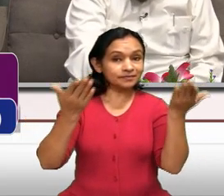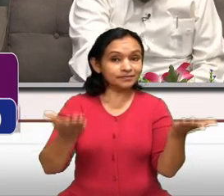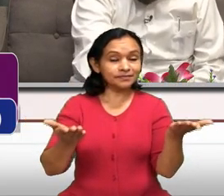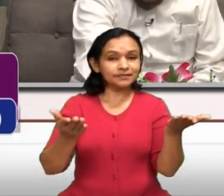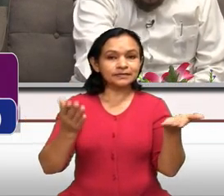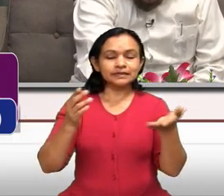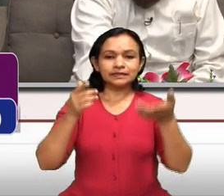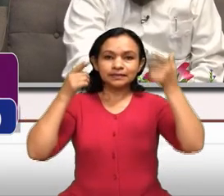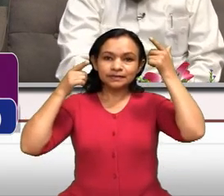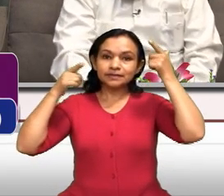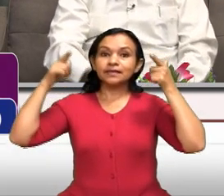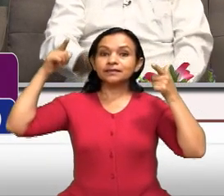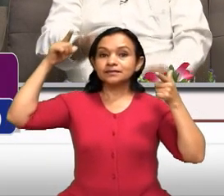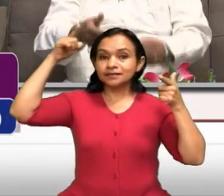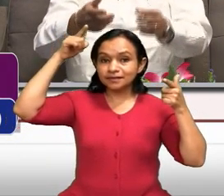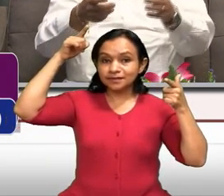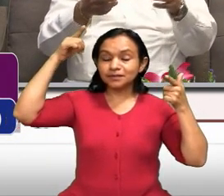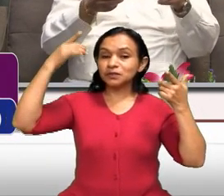es el Sandino